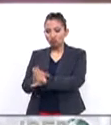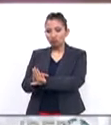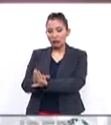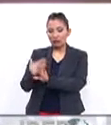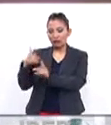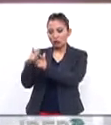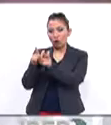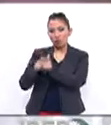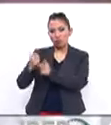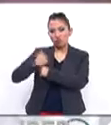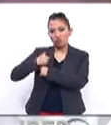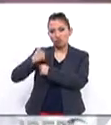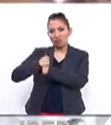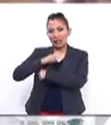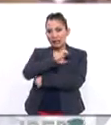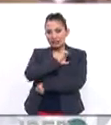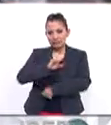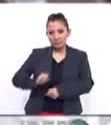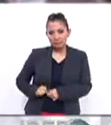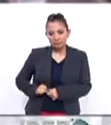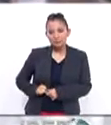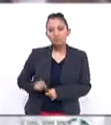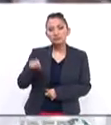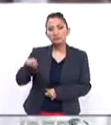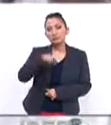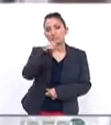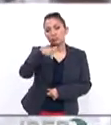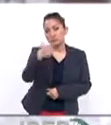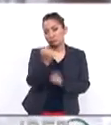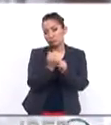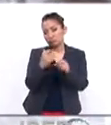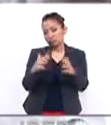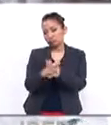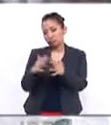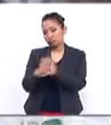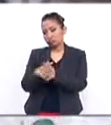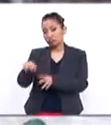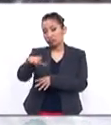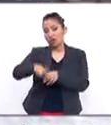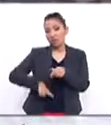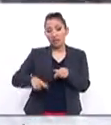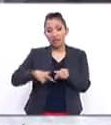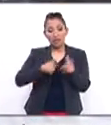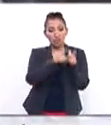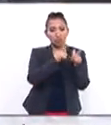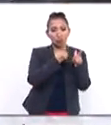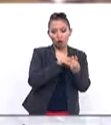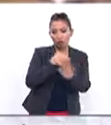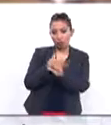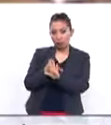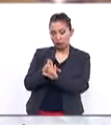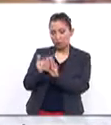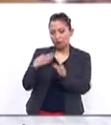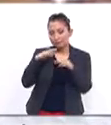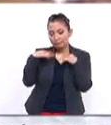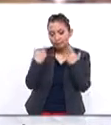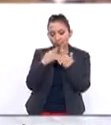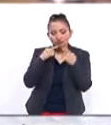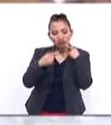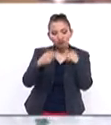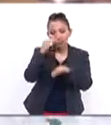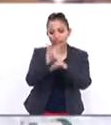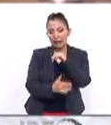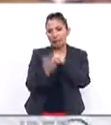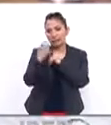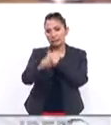contra la Fuerza Armada de El Salvador. Luego de 12 años de guerra civil, el gobierno y los rebeldes se reunieron para dialogar y poner